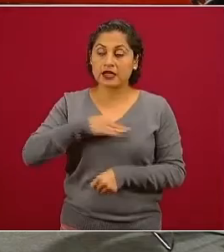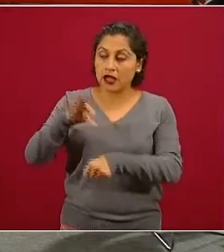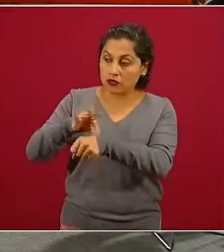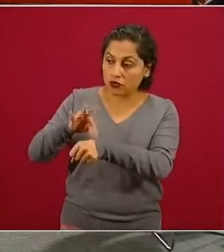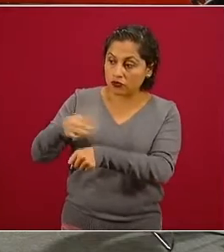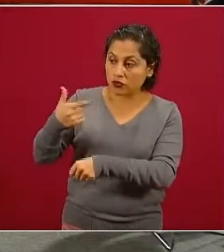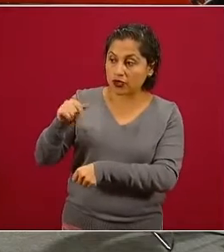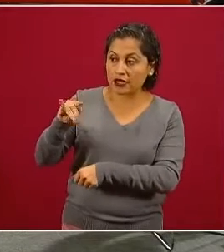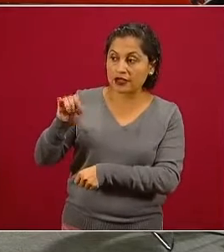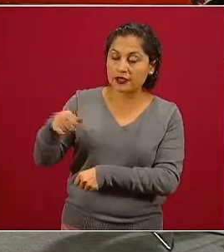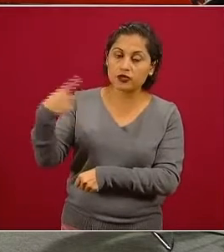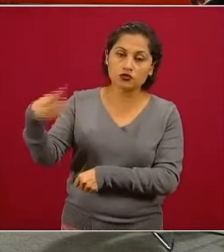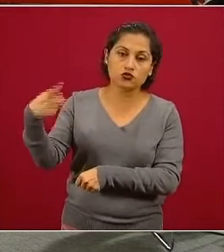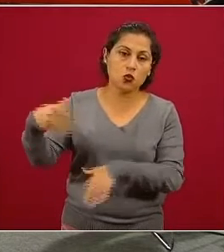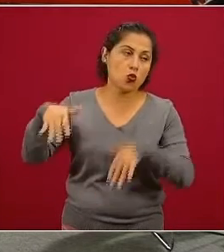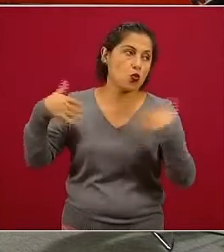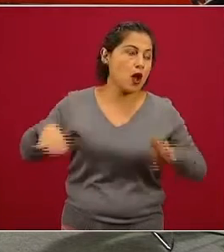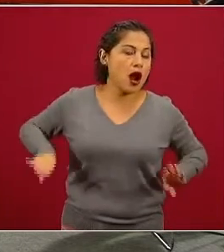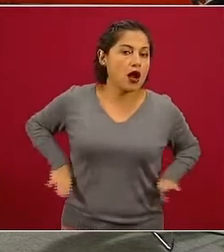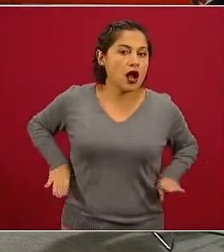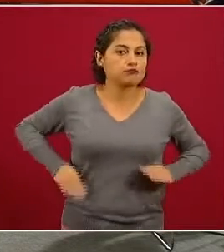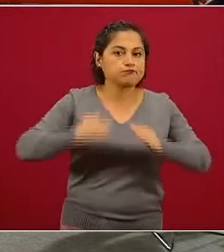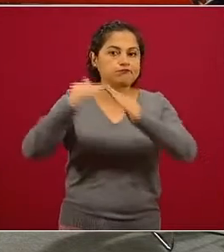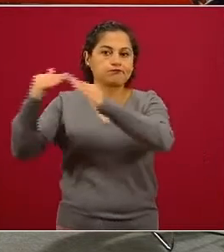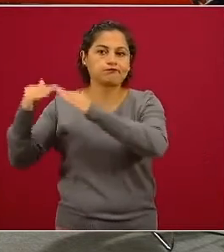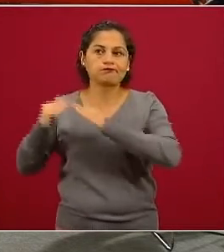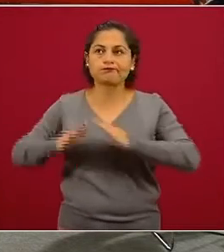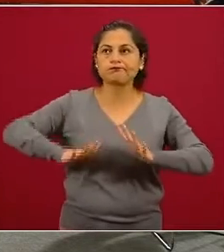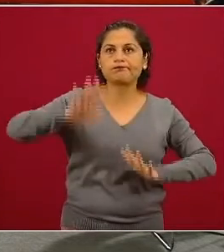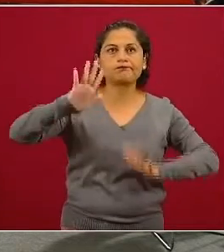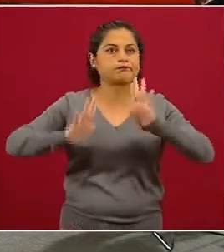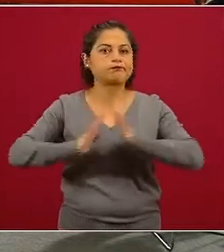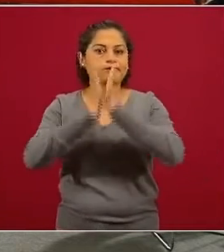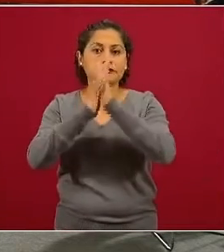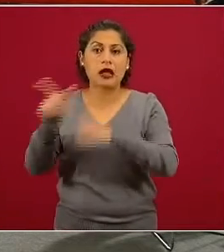de los problemas y si no lo somos, somos parte del problema.